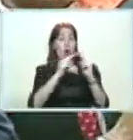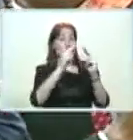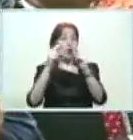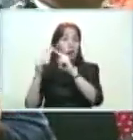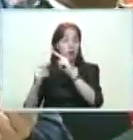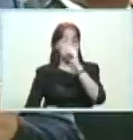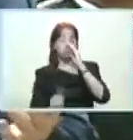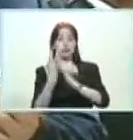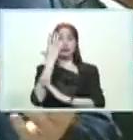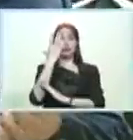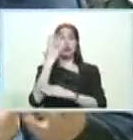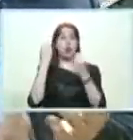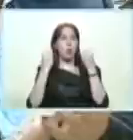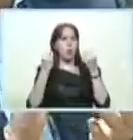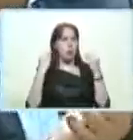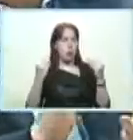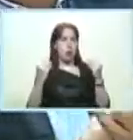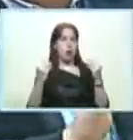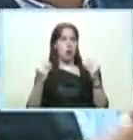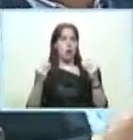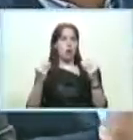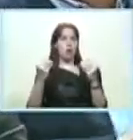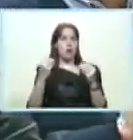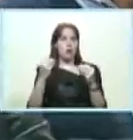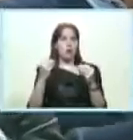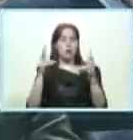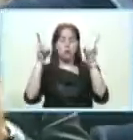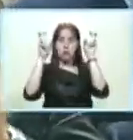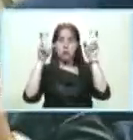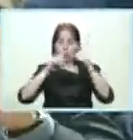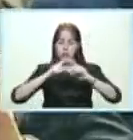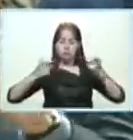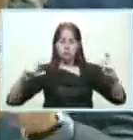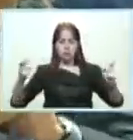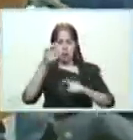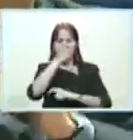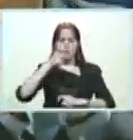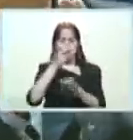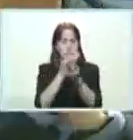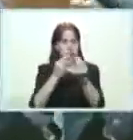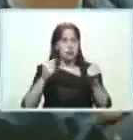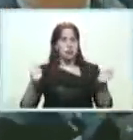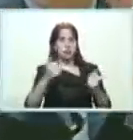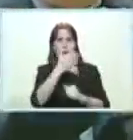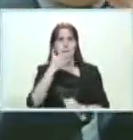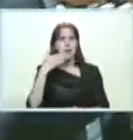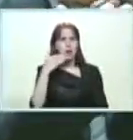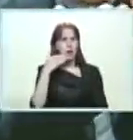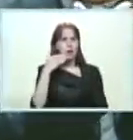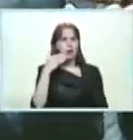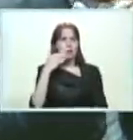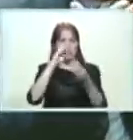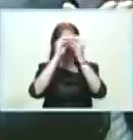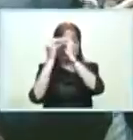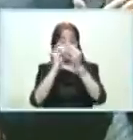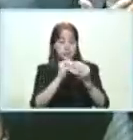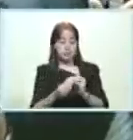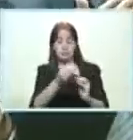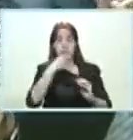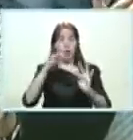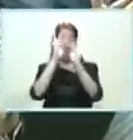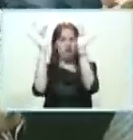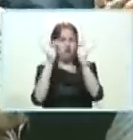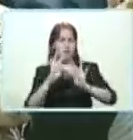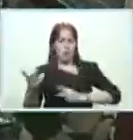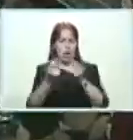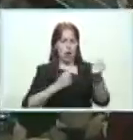creador, amplio, no dogmático, que busque soluciones coyunturales y estructurales para un nuevo modelo